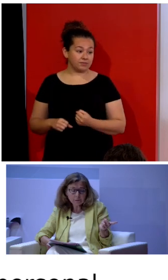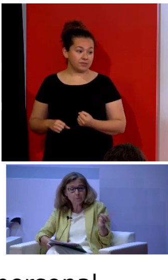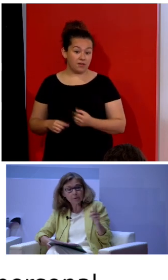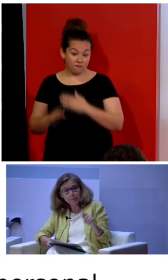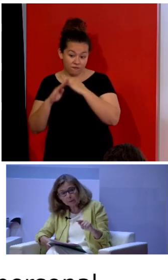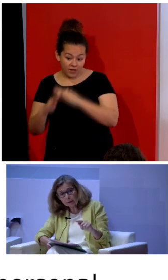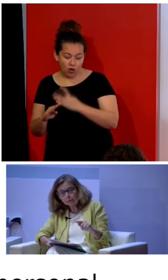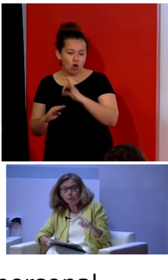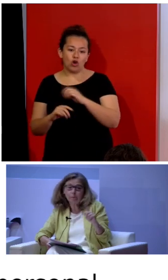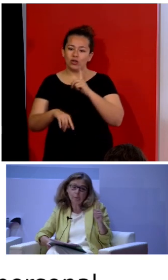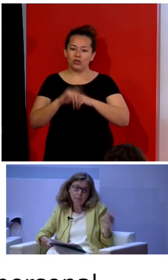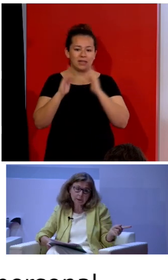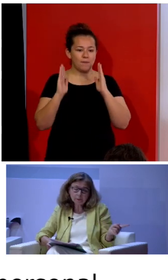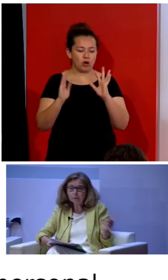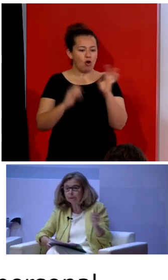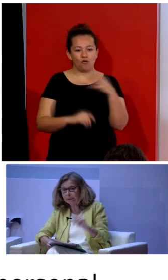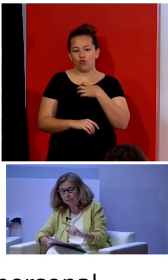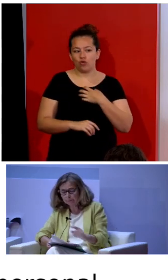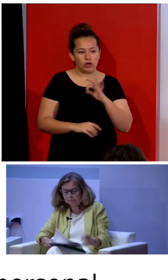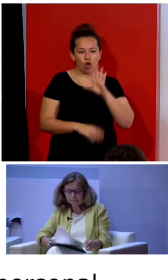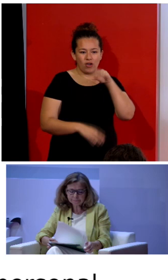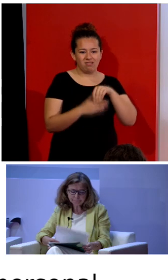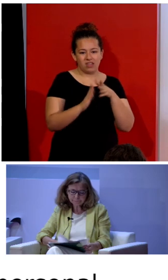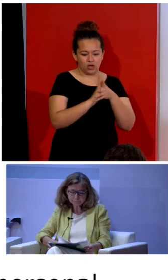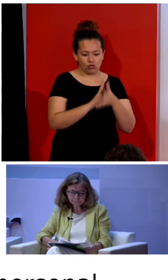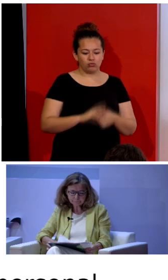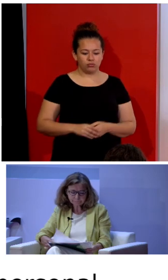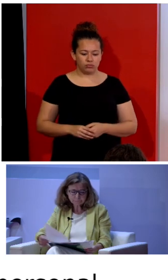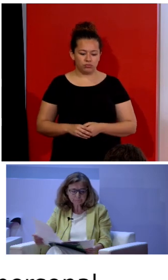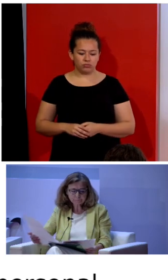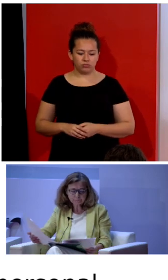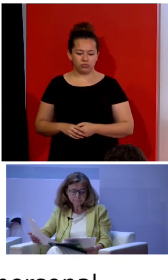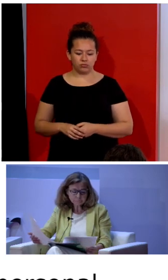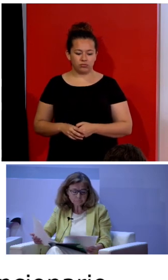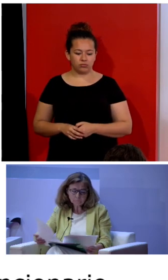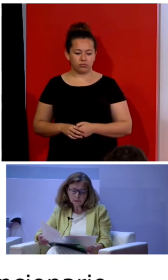fijo, como temporal, como funcionario, como interino. ¿Eh?